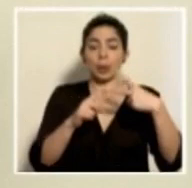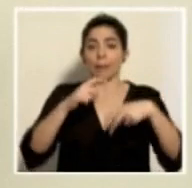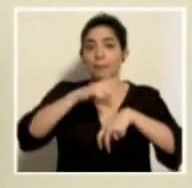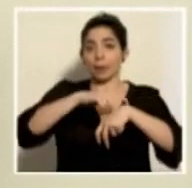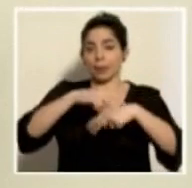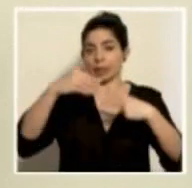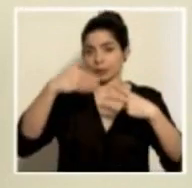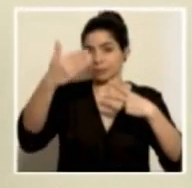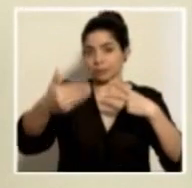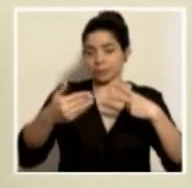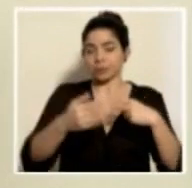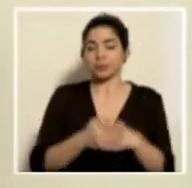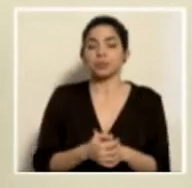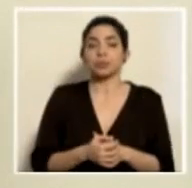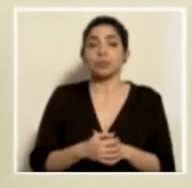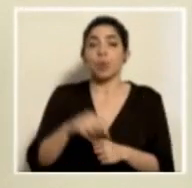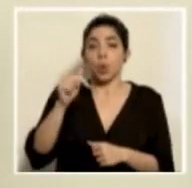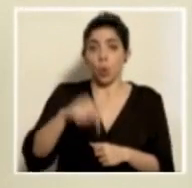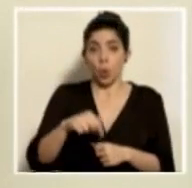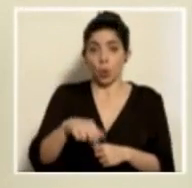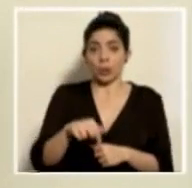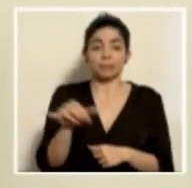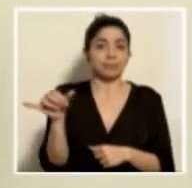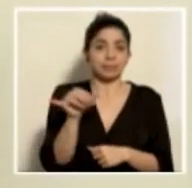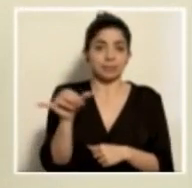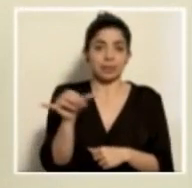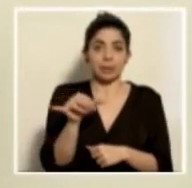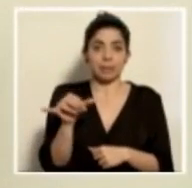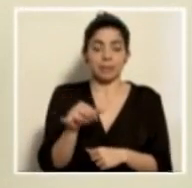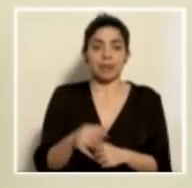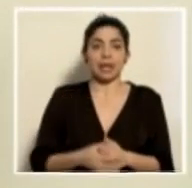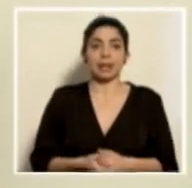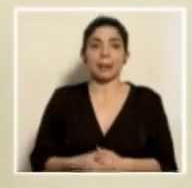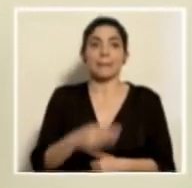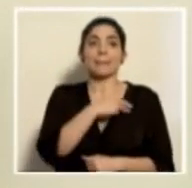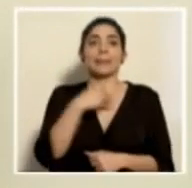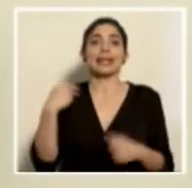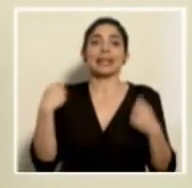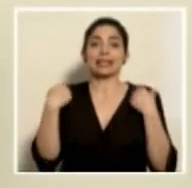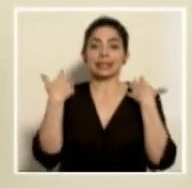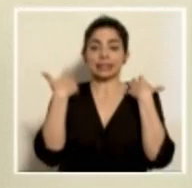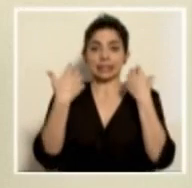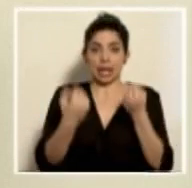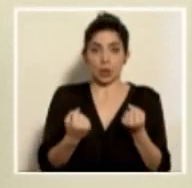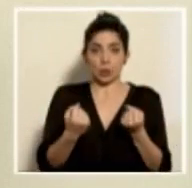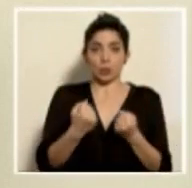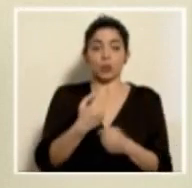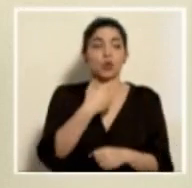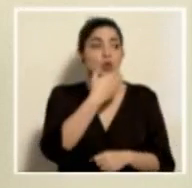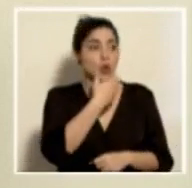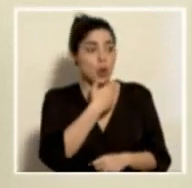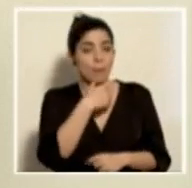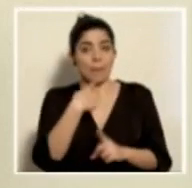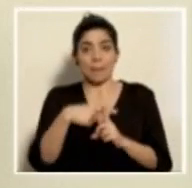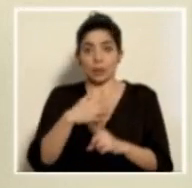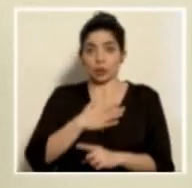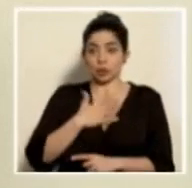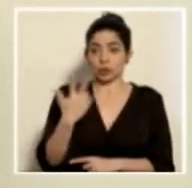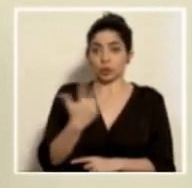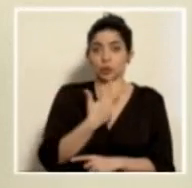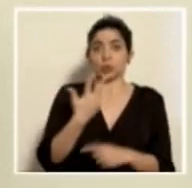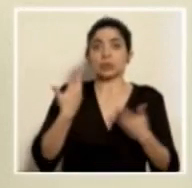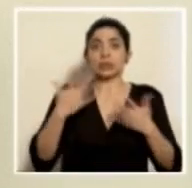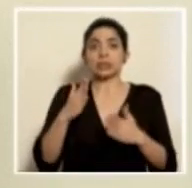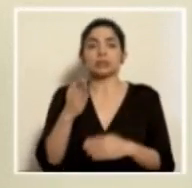momento, en una segunda nota, el día de hoy también el ministro de Salud, don Román, y mi persona hicimos